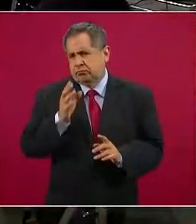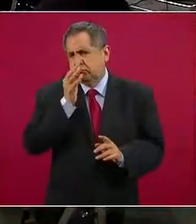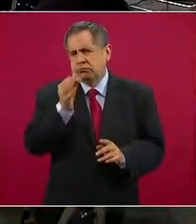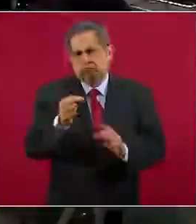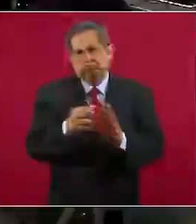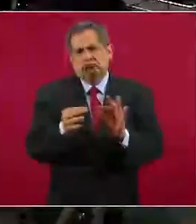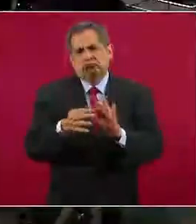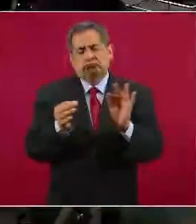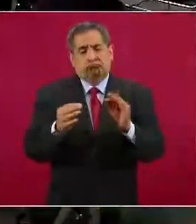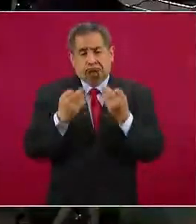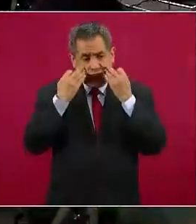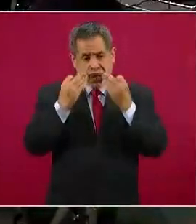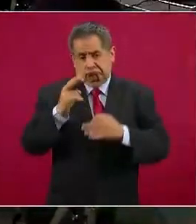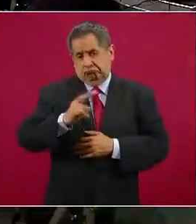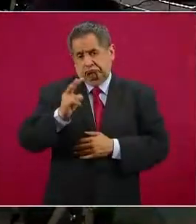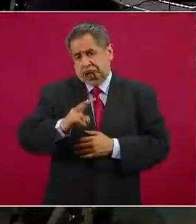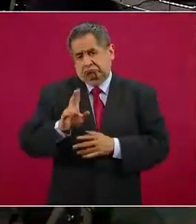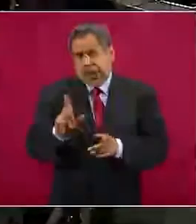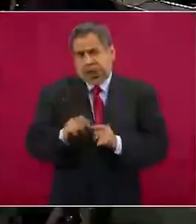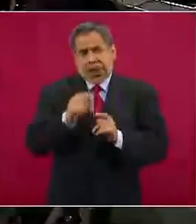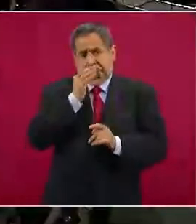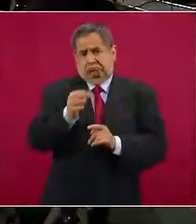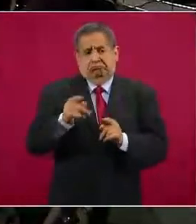Es que esa es la realidad.